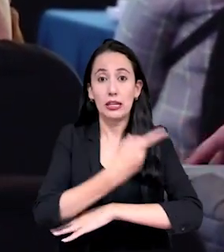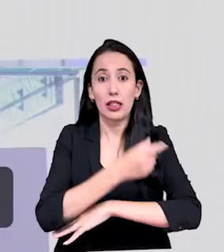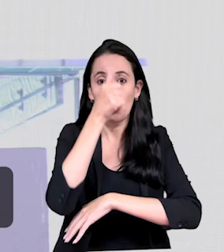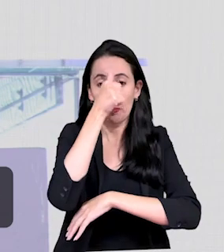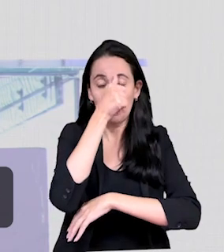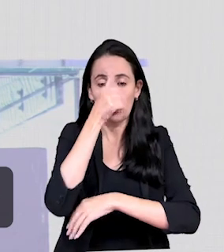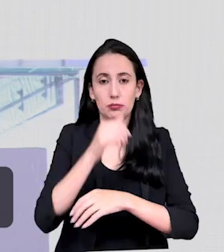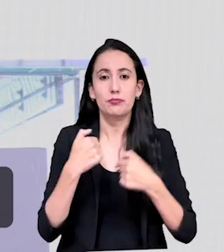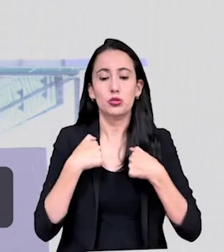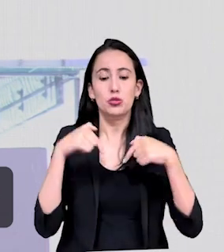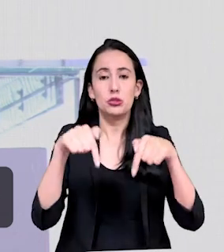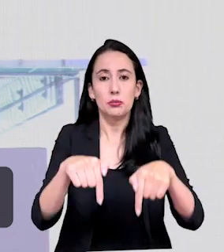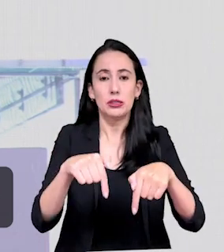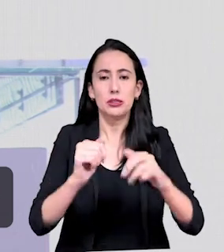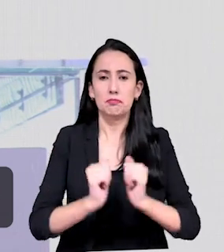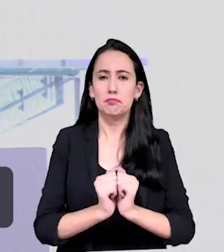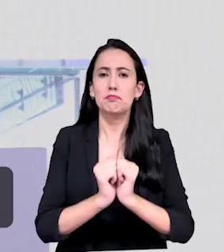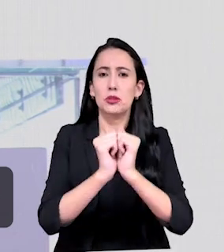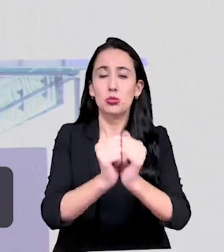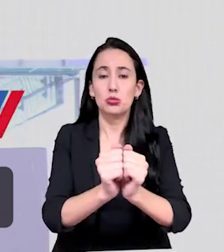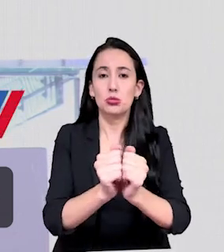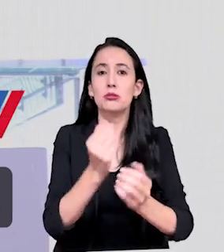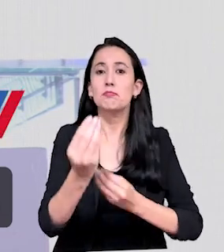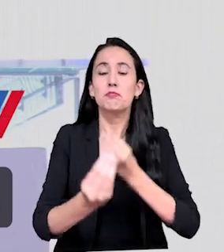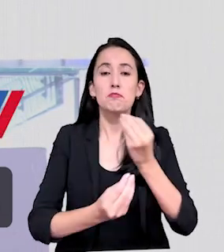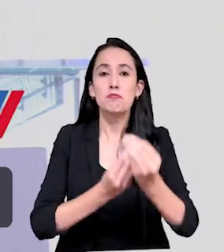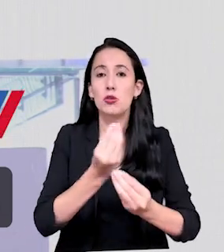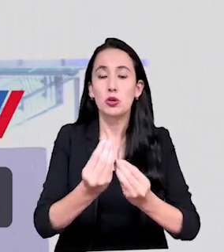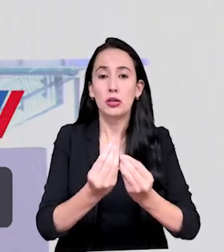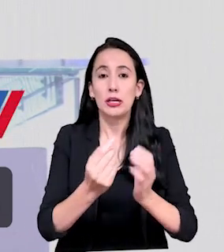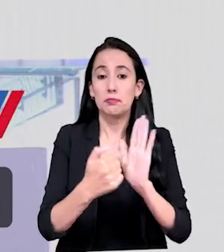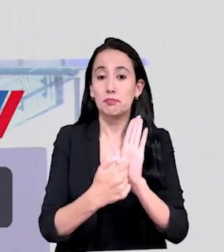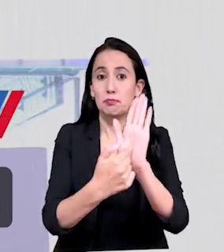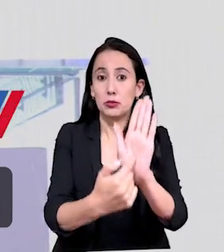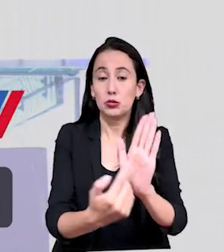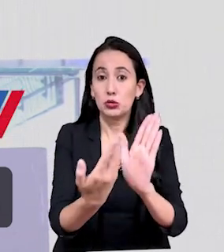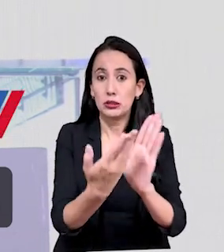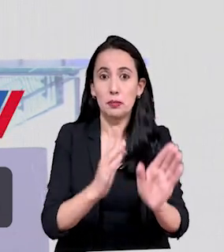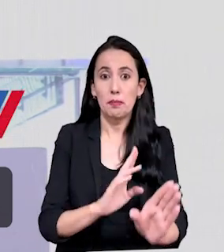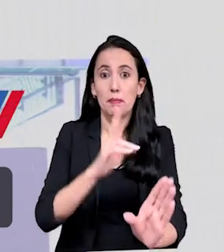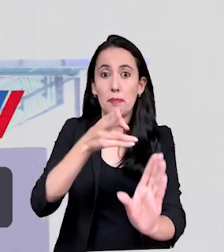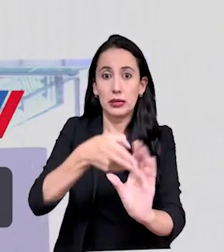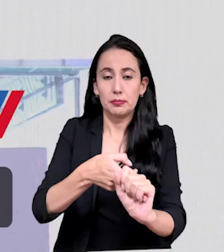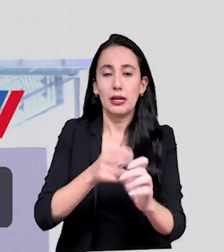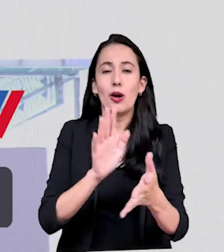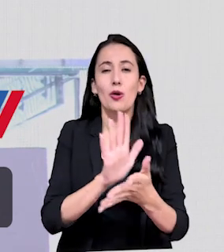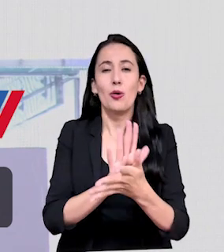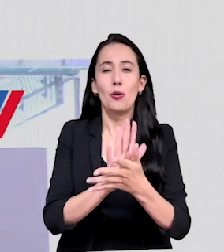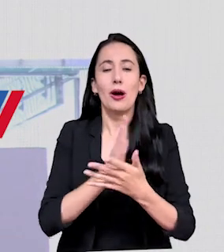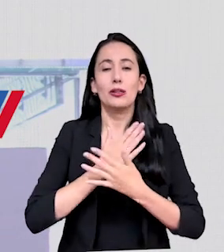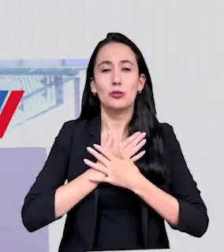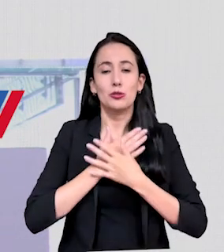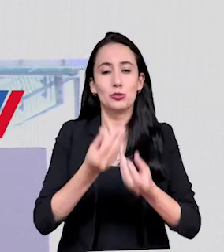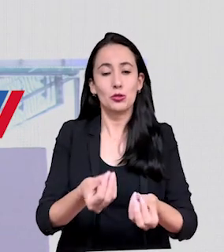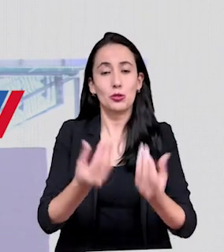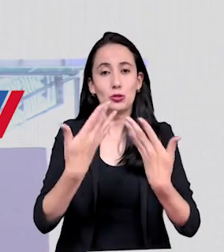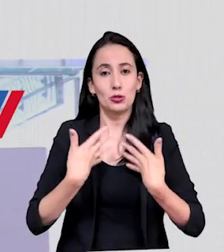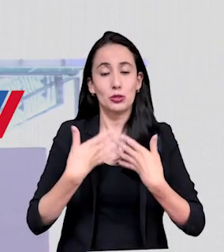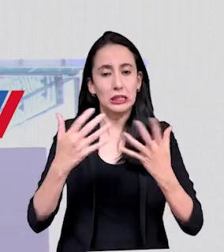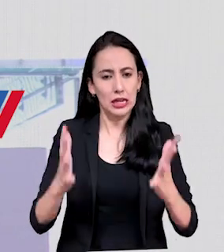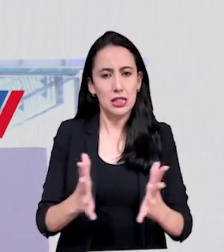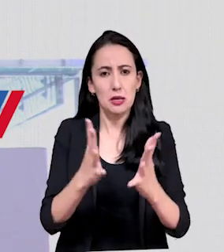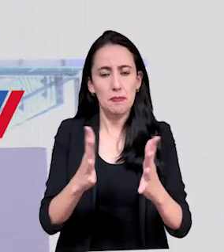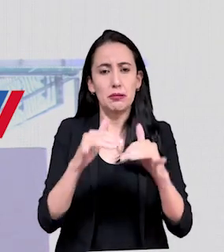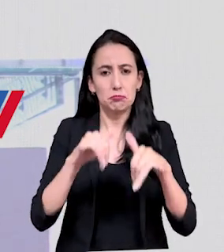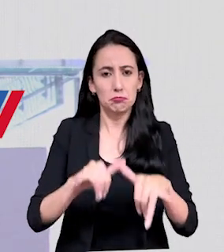comicios. Estamos aquí juntos, por eso para nosotros la presencia de ustedes nos da tranquilidad, nos anima